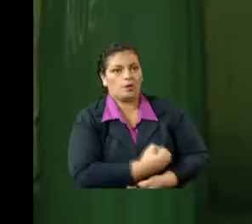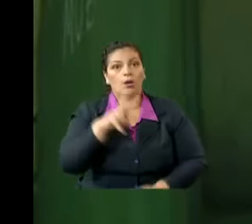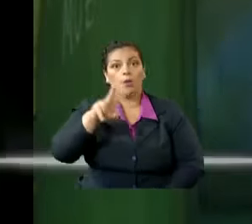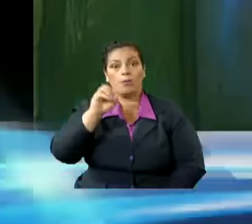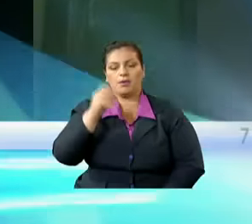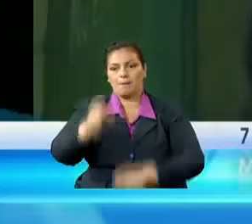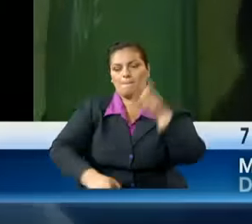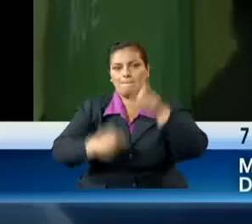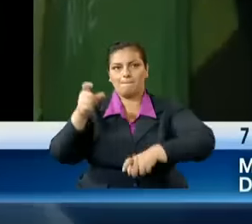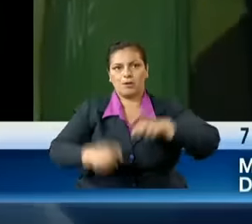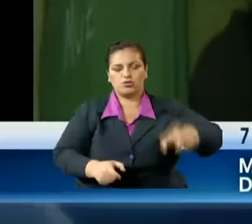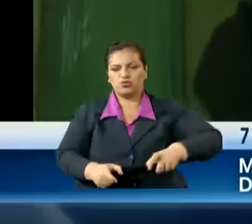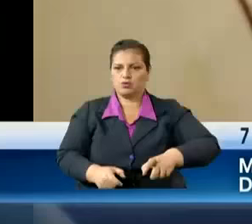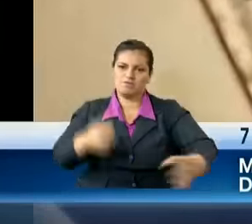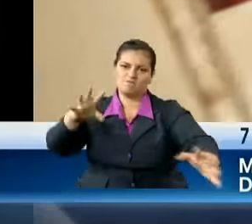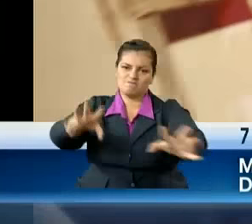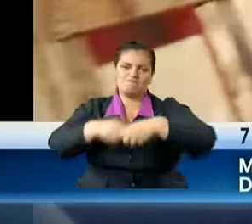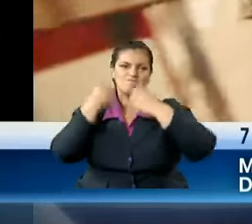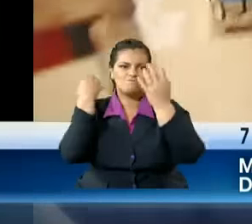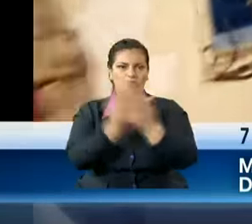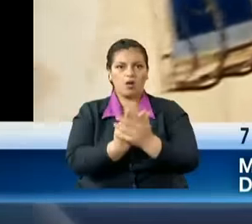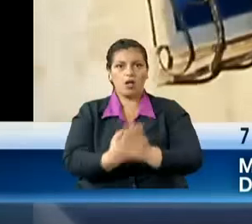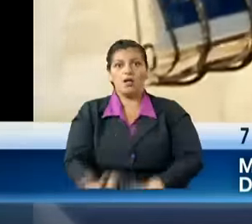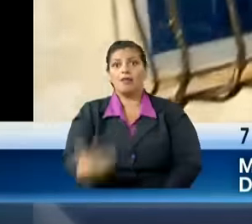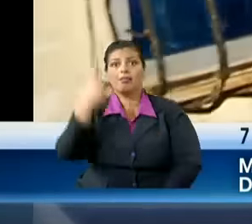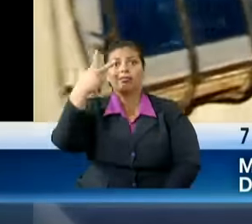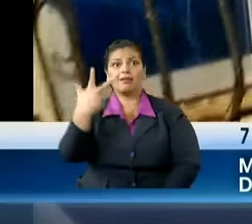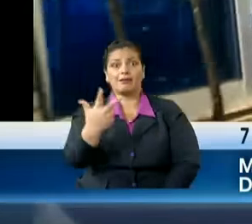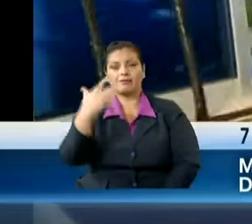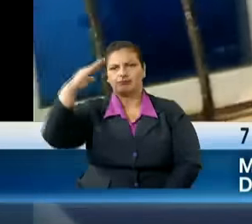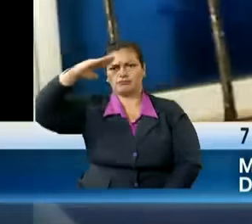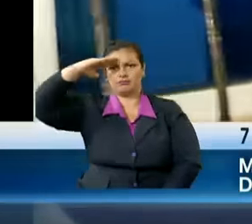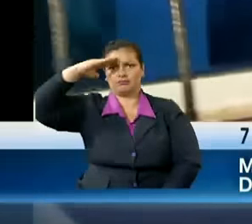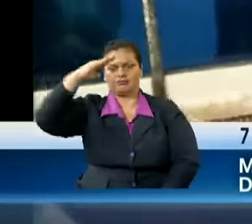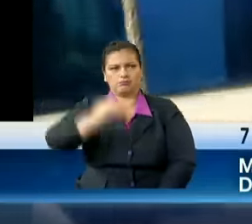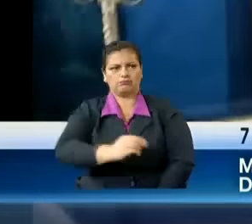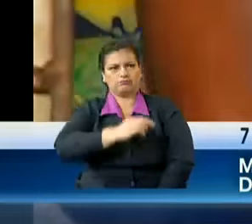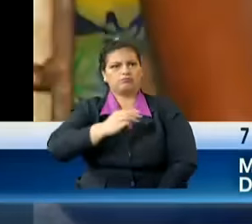Fue un trabajo de inteligencia que derivó en la desarticulación de 7 bandas